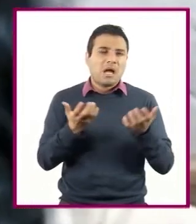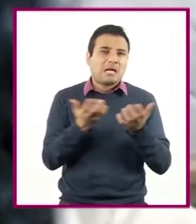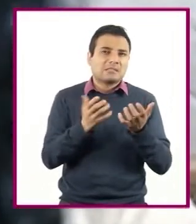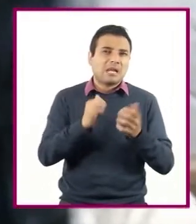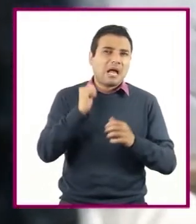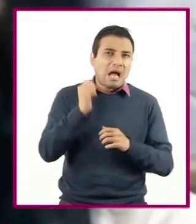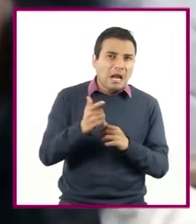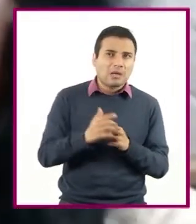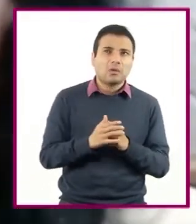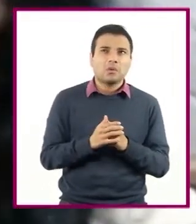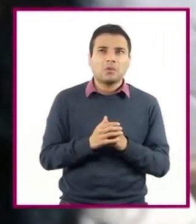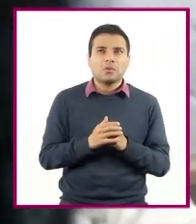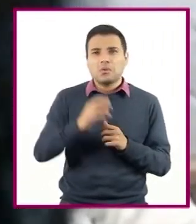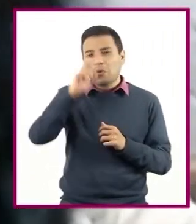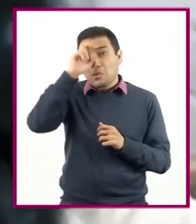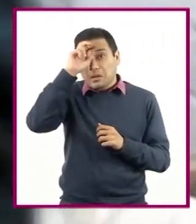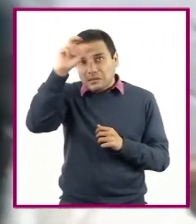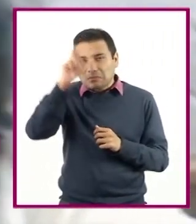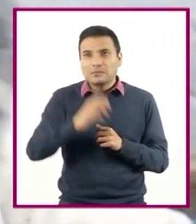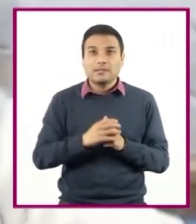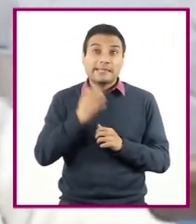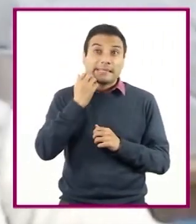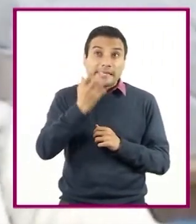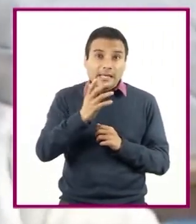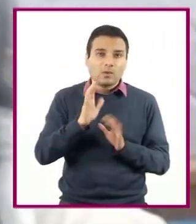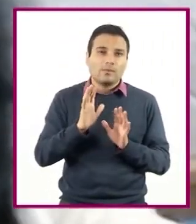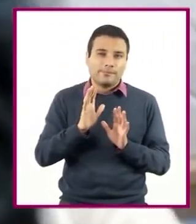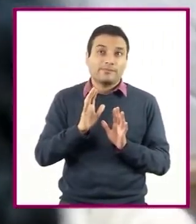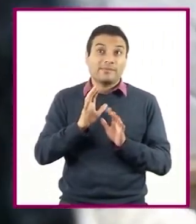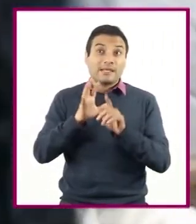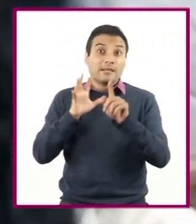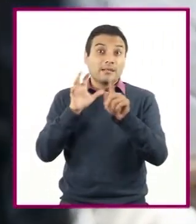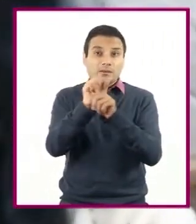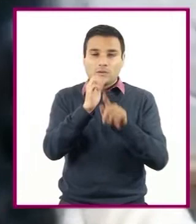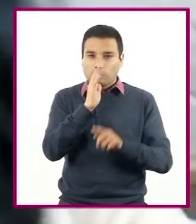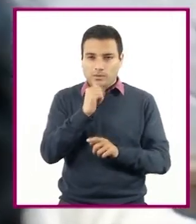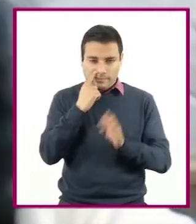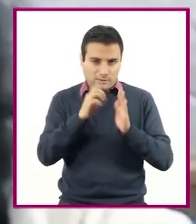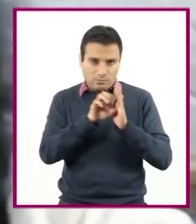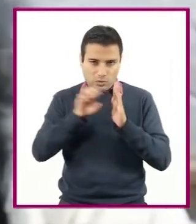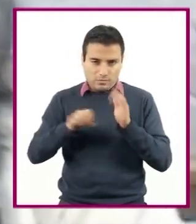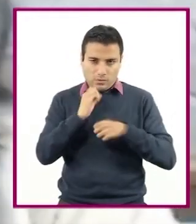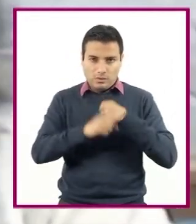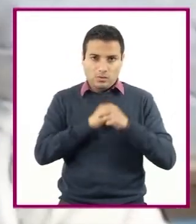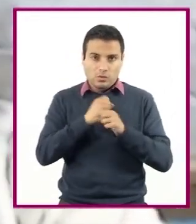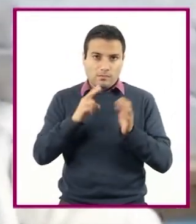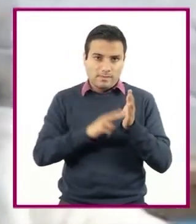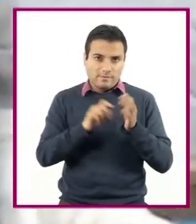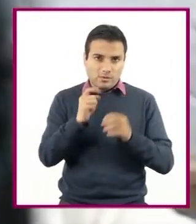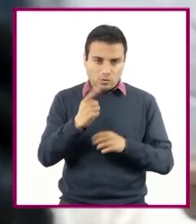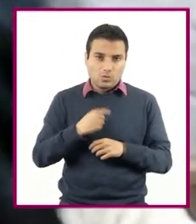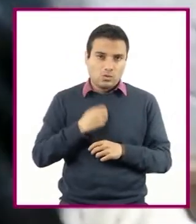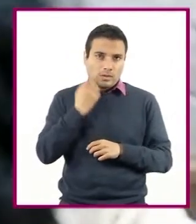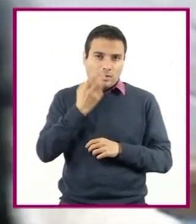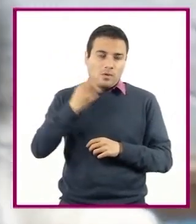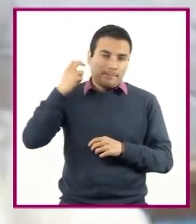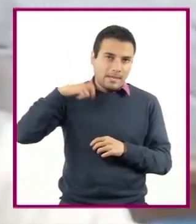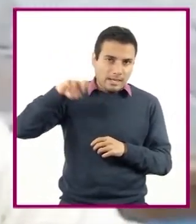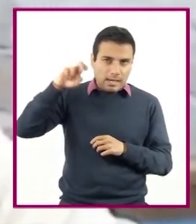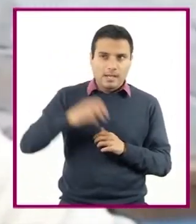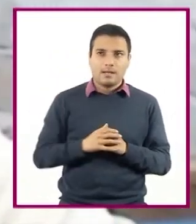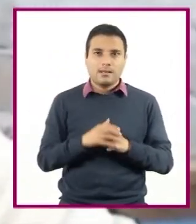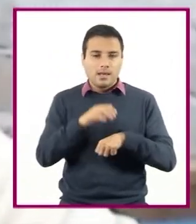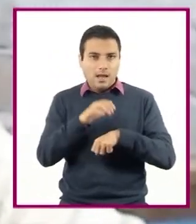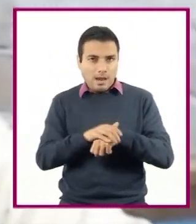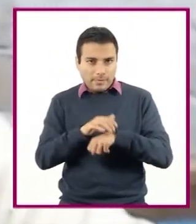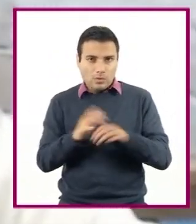que es casi imposible de hacer. Como adolescente, en este 2021 me gustaría hacer planes, viajar, salir con